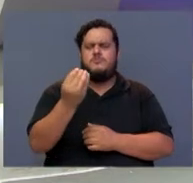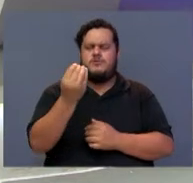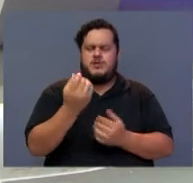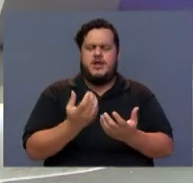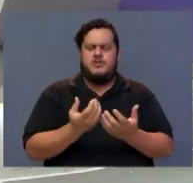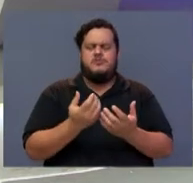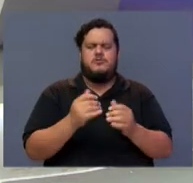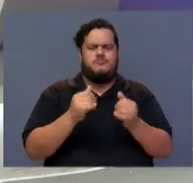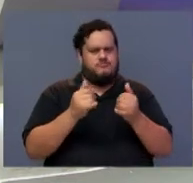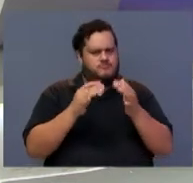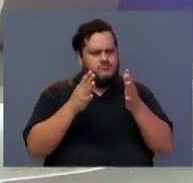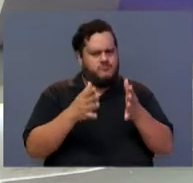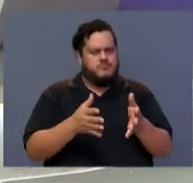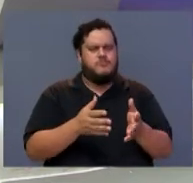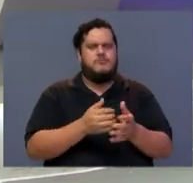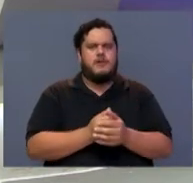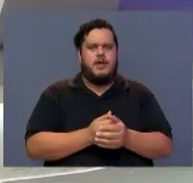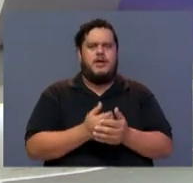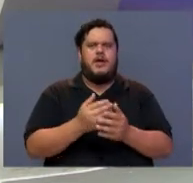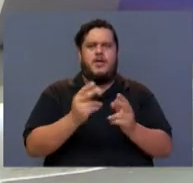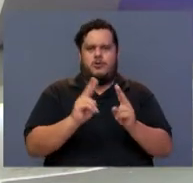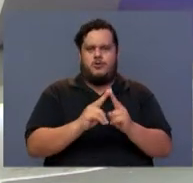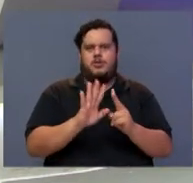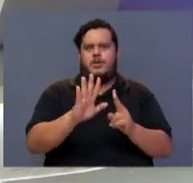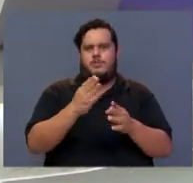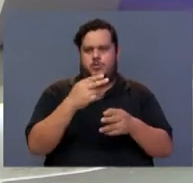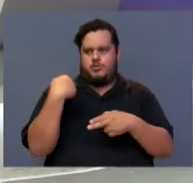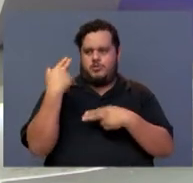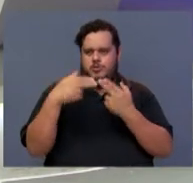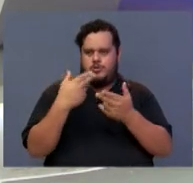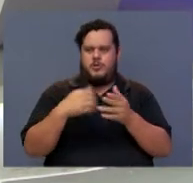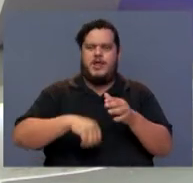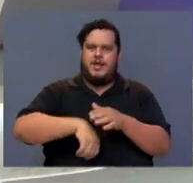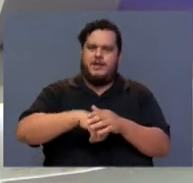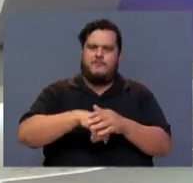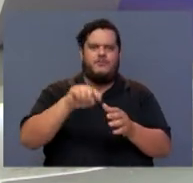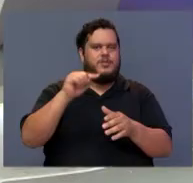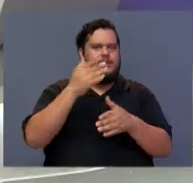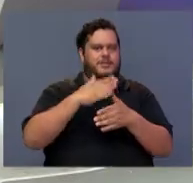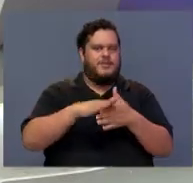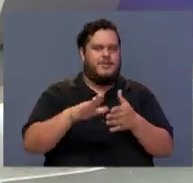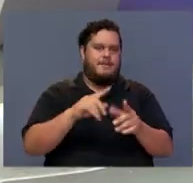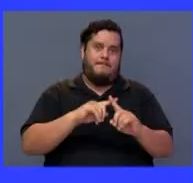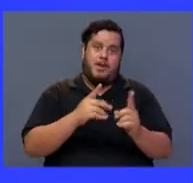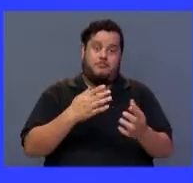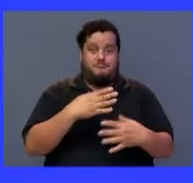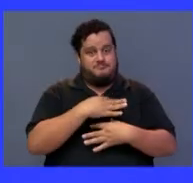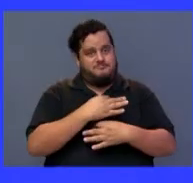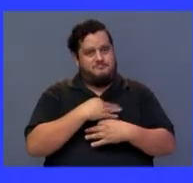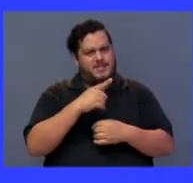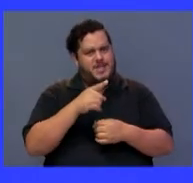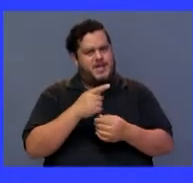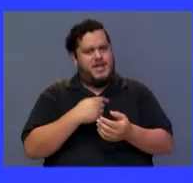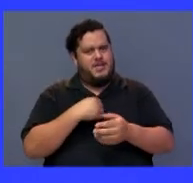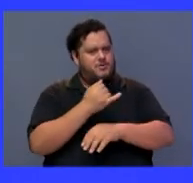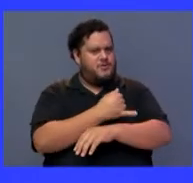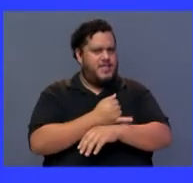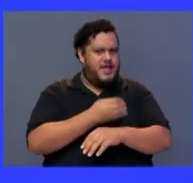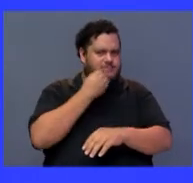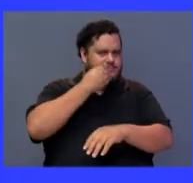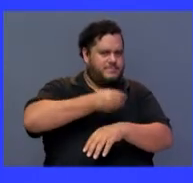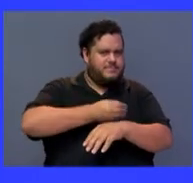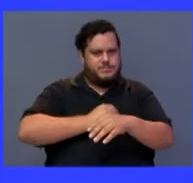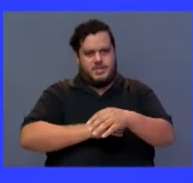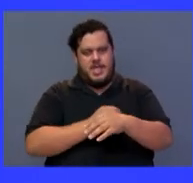Pulseadorcísimo, que conocemos ahí parte de su historia, ¿verdad? En el fútbol de la primera división. Pero qué interesante eso de las cábalas, de rituales, ¿no? Antes